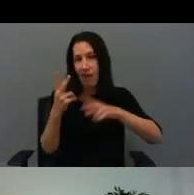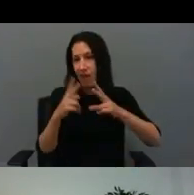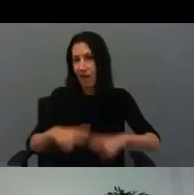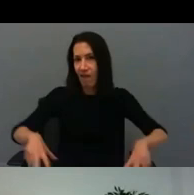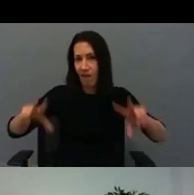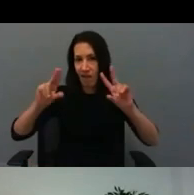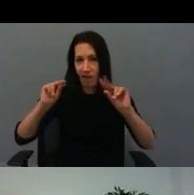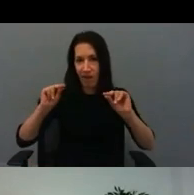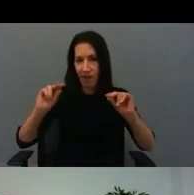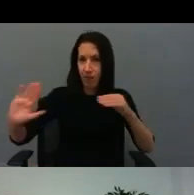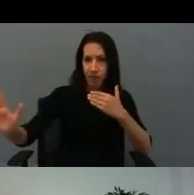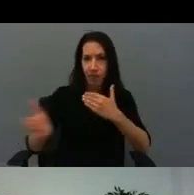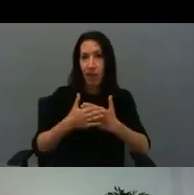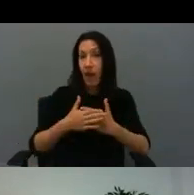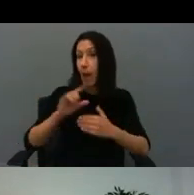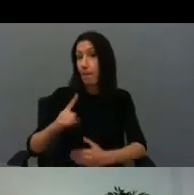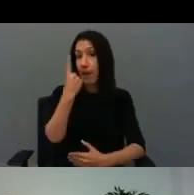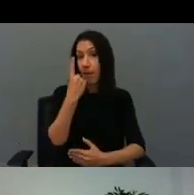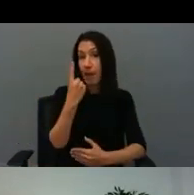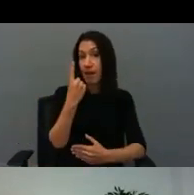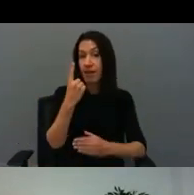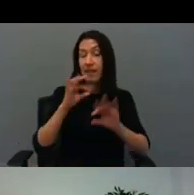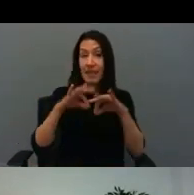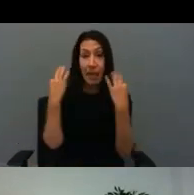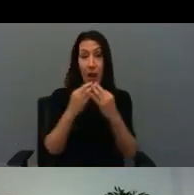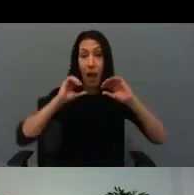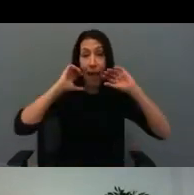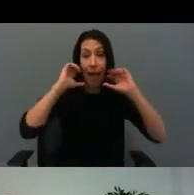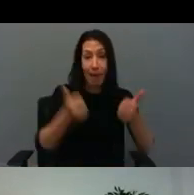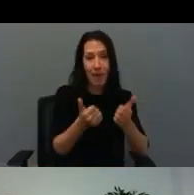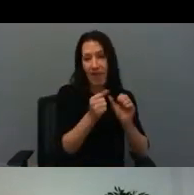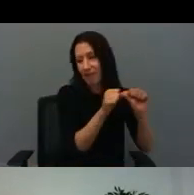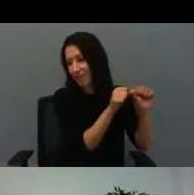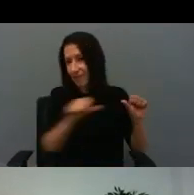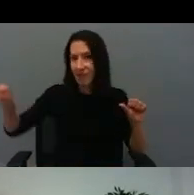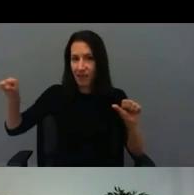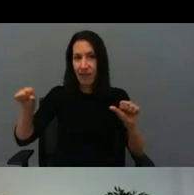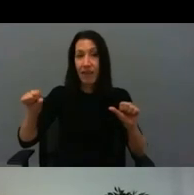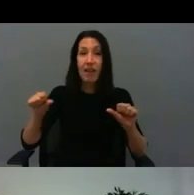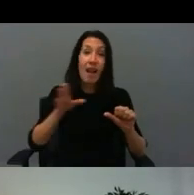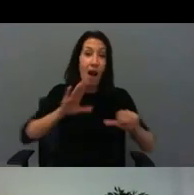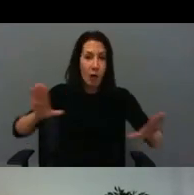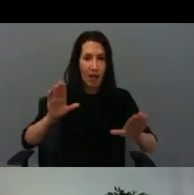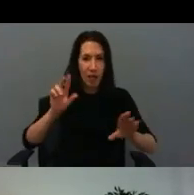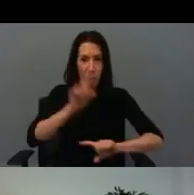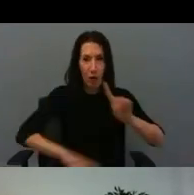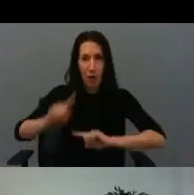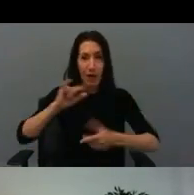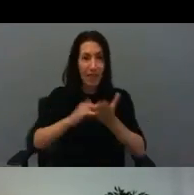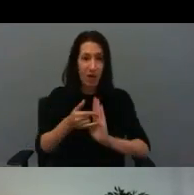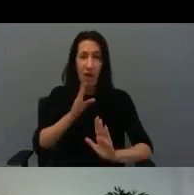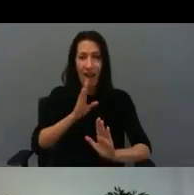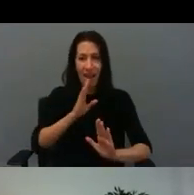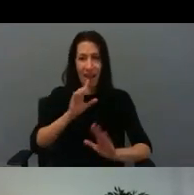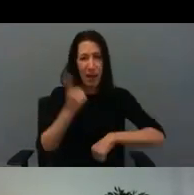a este primer seminario, a este pistoletazo de salida que hemos dado con todos esos problemas técnicos de los que nuevamente os vuelvo